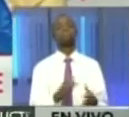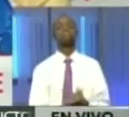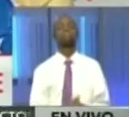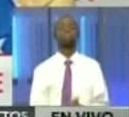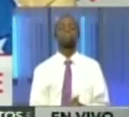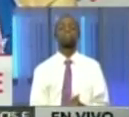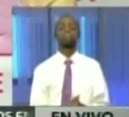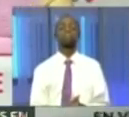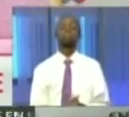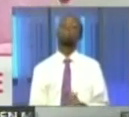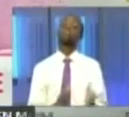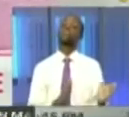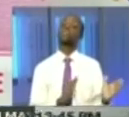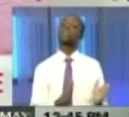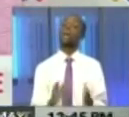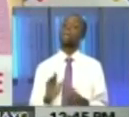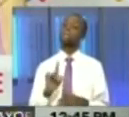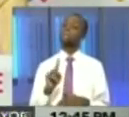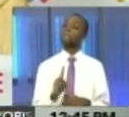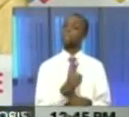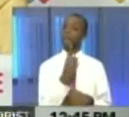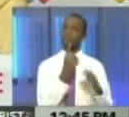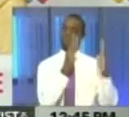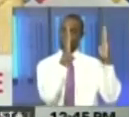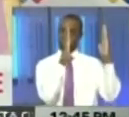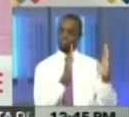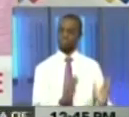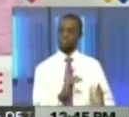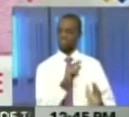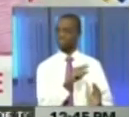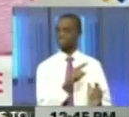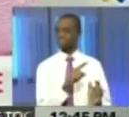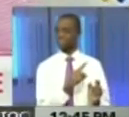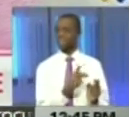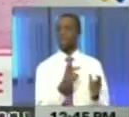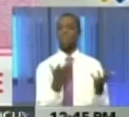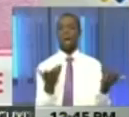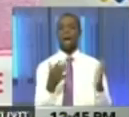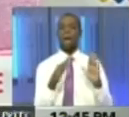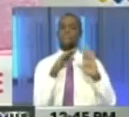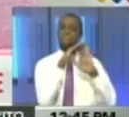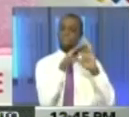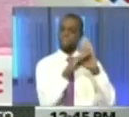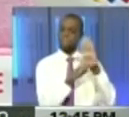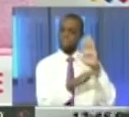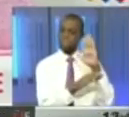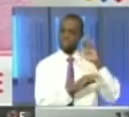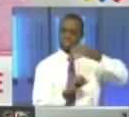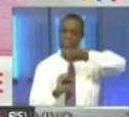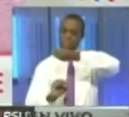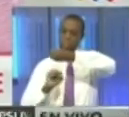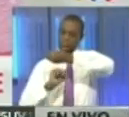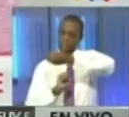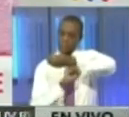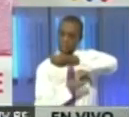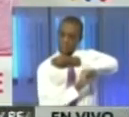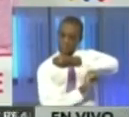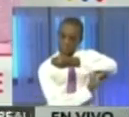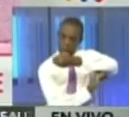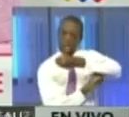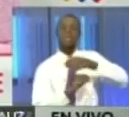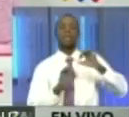En esta primera etapa, sobre los principios que rigen los procesos, el proceso de referendo.